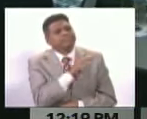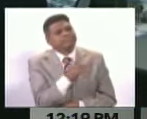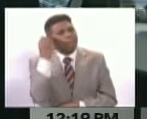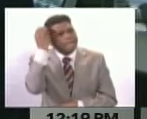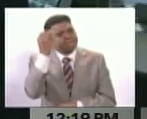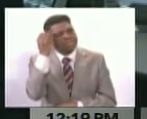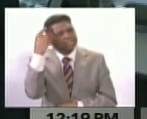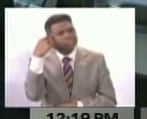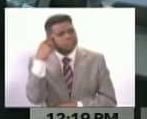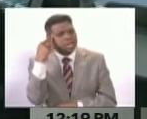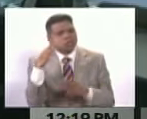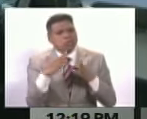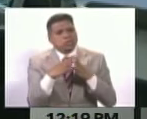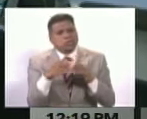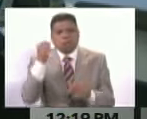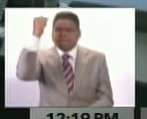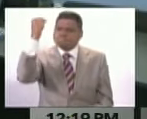la descolonización,